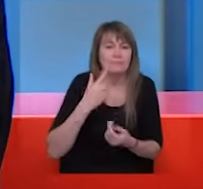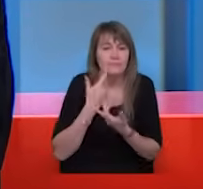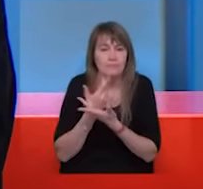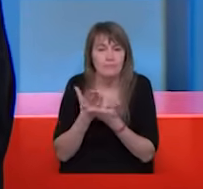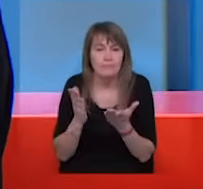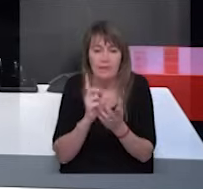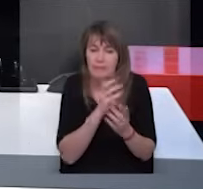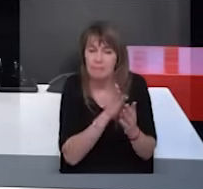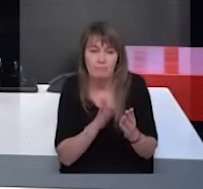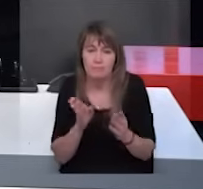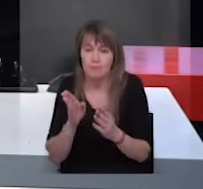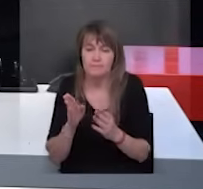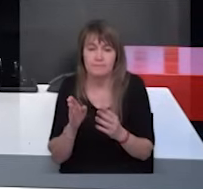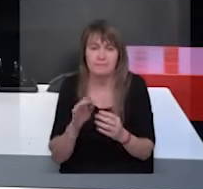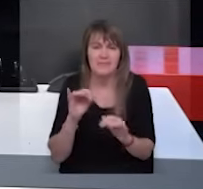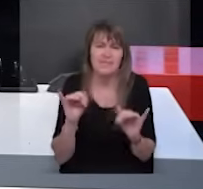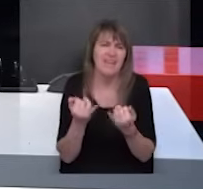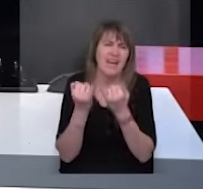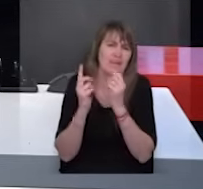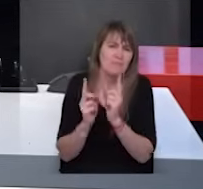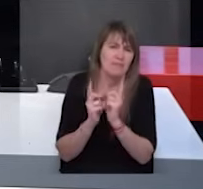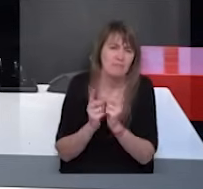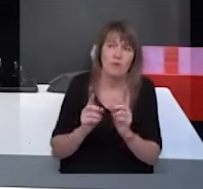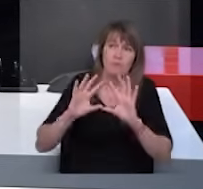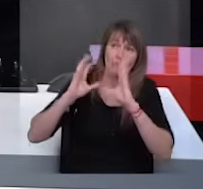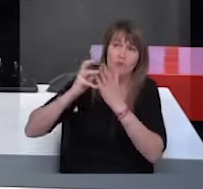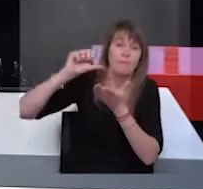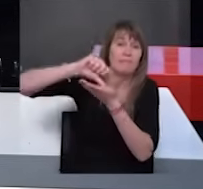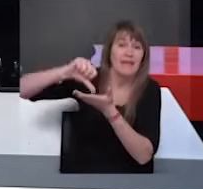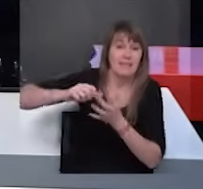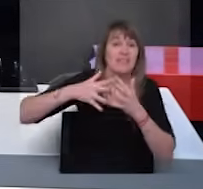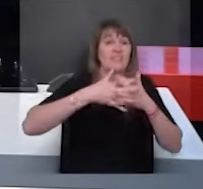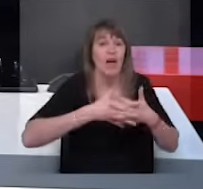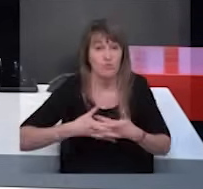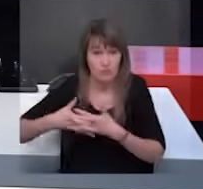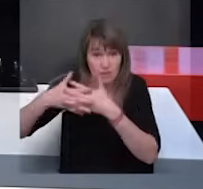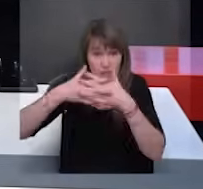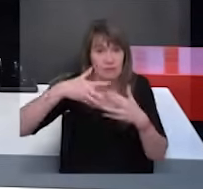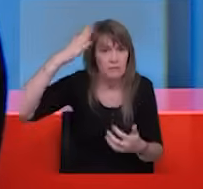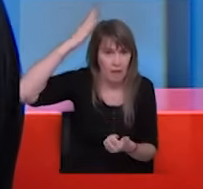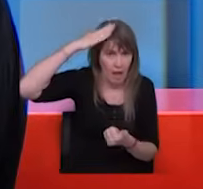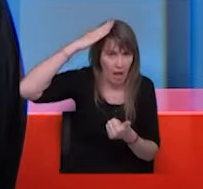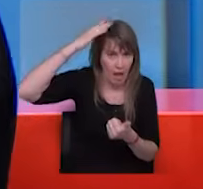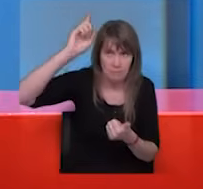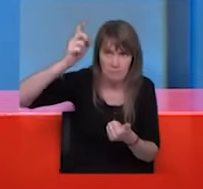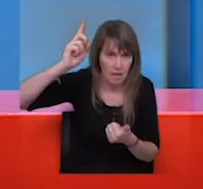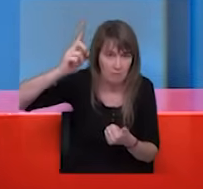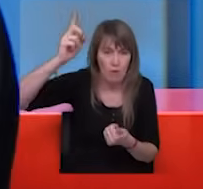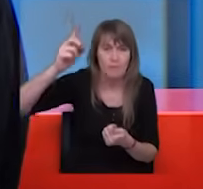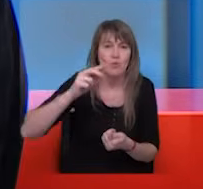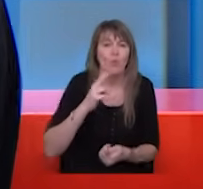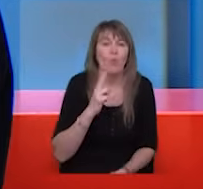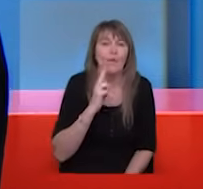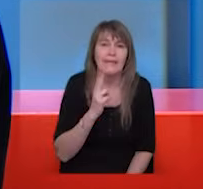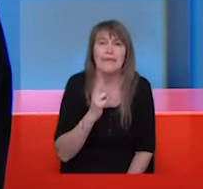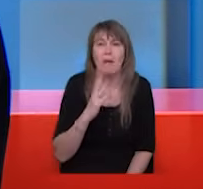dirección no y estas cosas ya pasaron en el mundo no pasaron no sé en Estados Unidos con Trump en en no sé en Hungría en